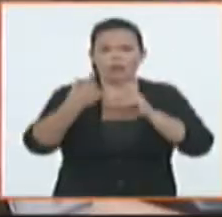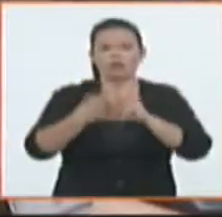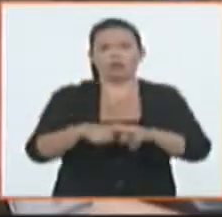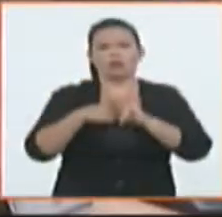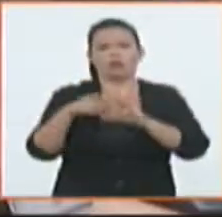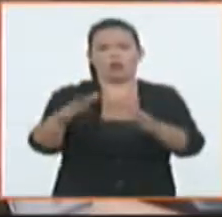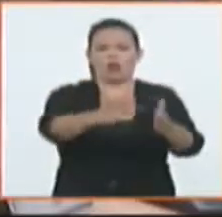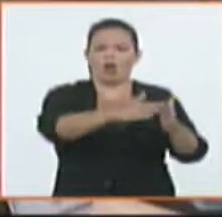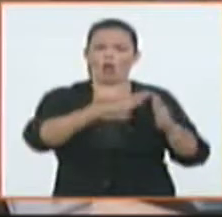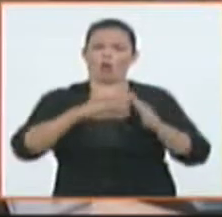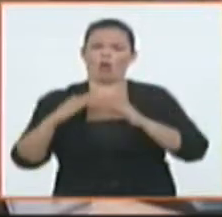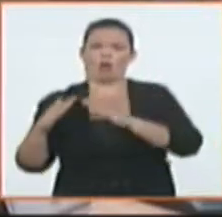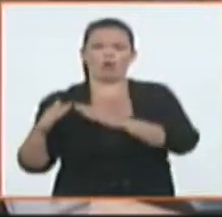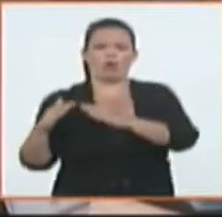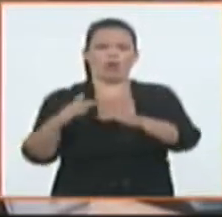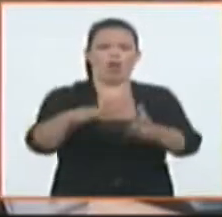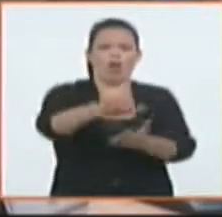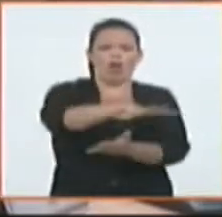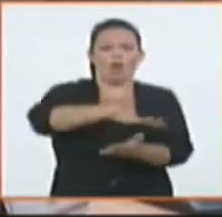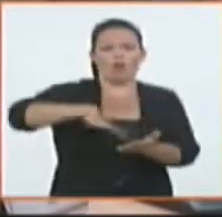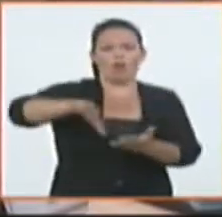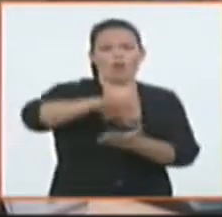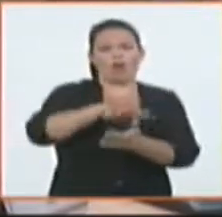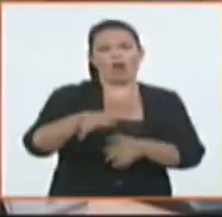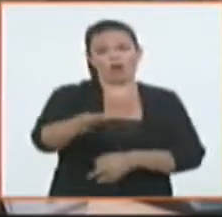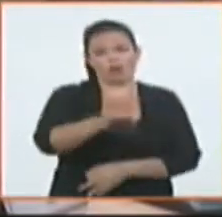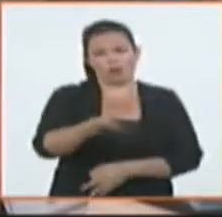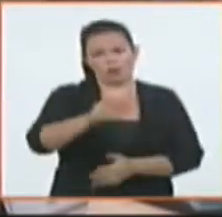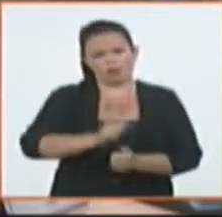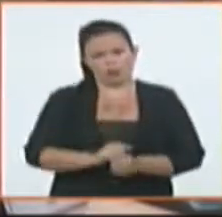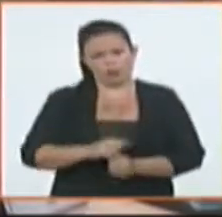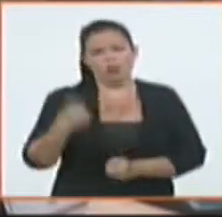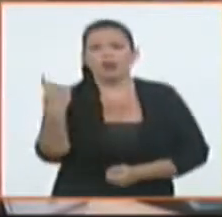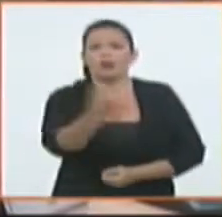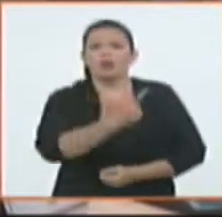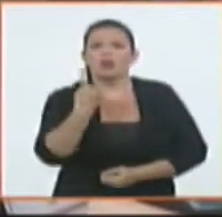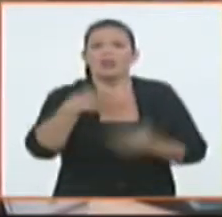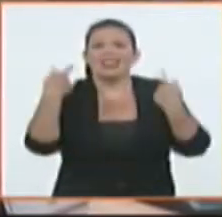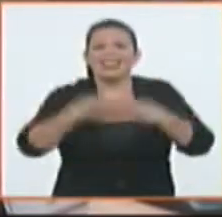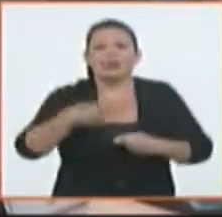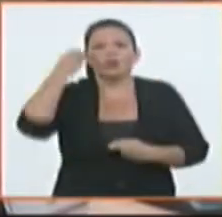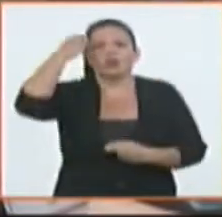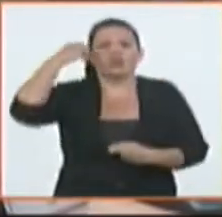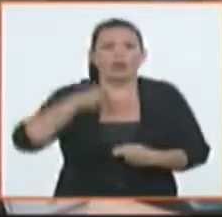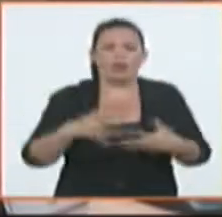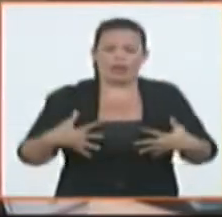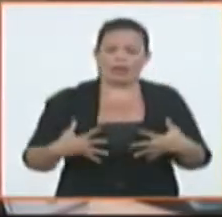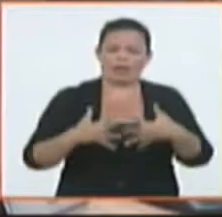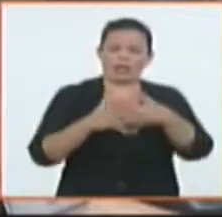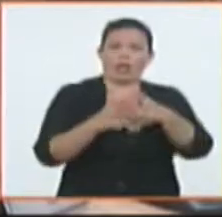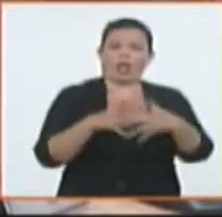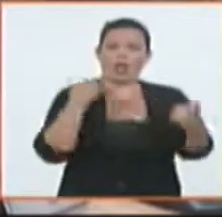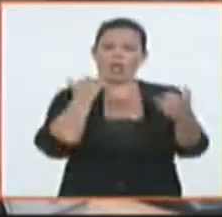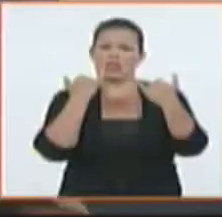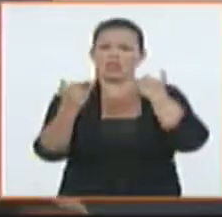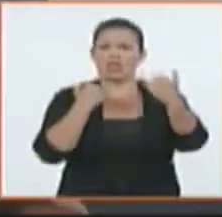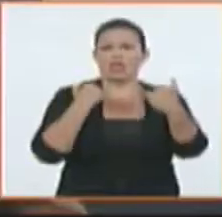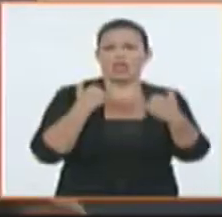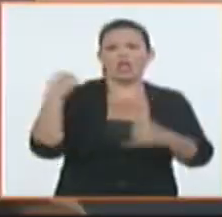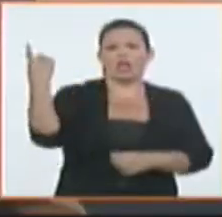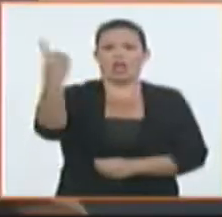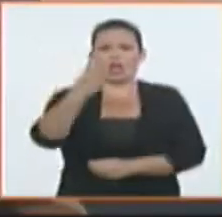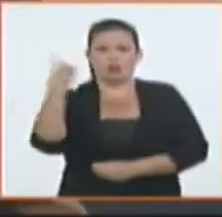barrio y en el municipio. Y tenemos que ser capaces de articular los intereses nacionales con los intereses provinciales y por supuesto con los intereses